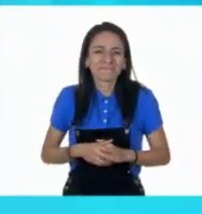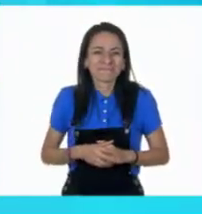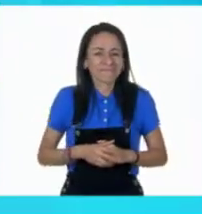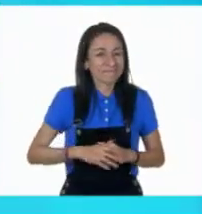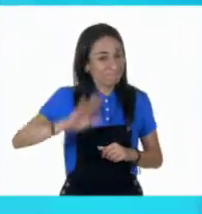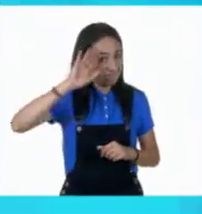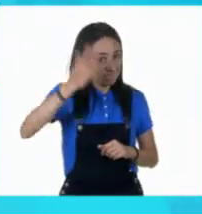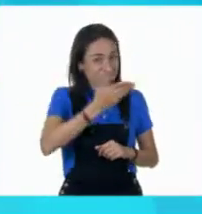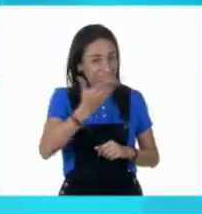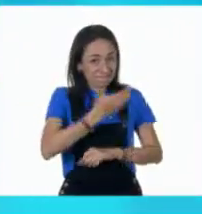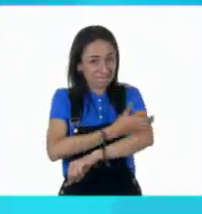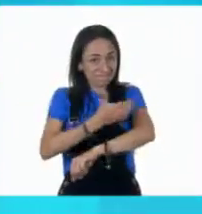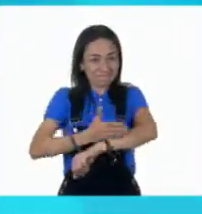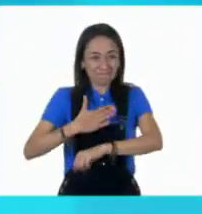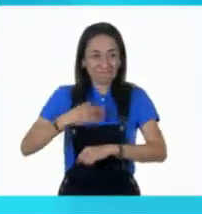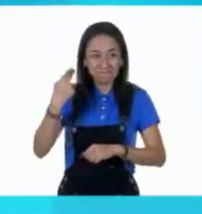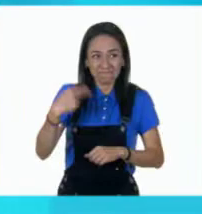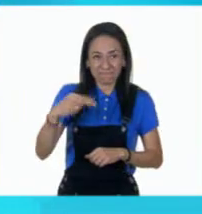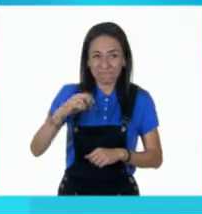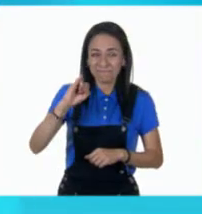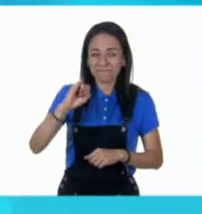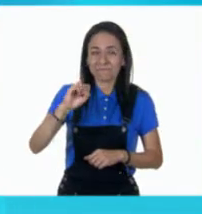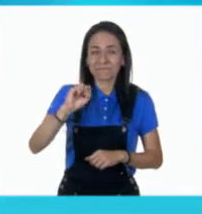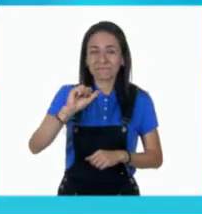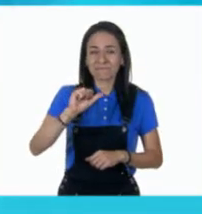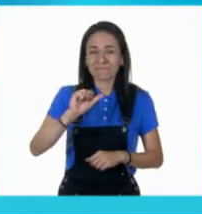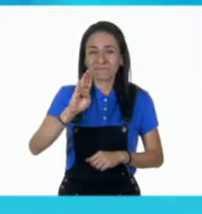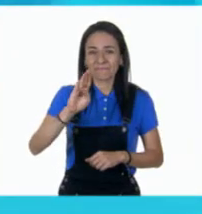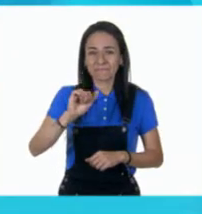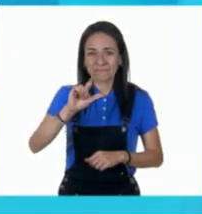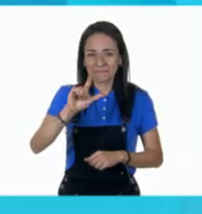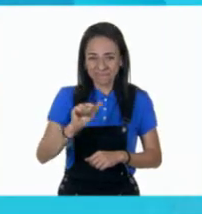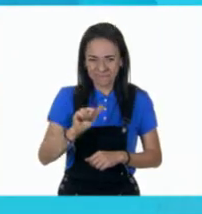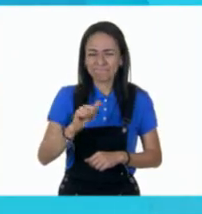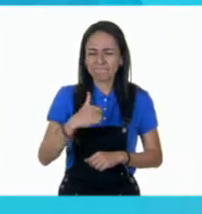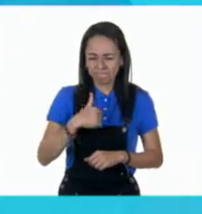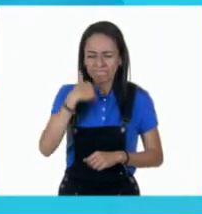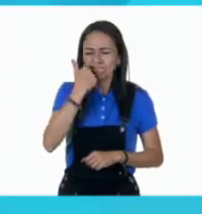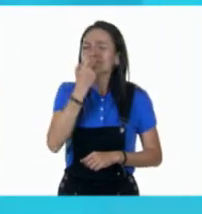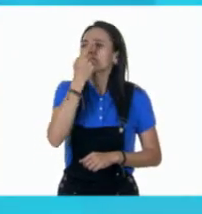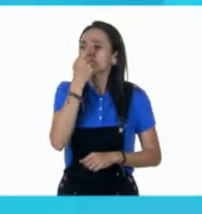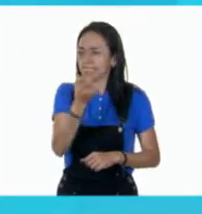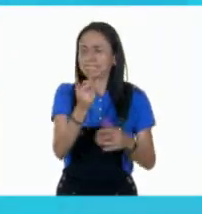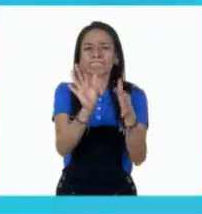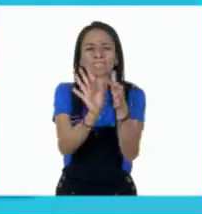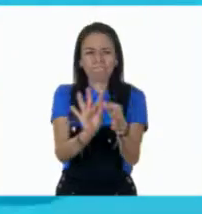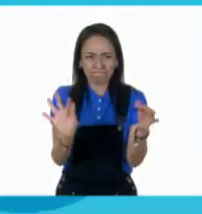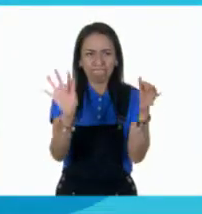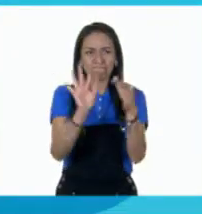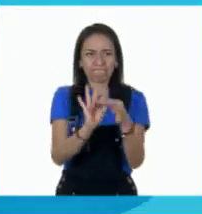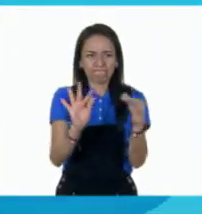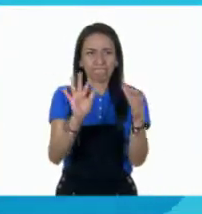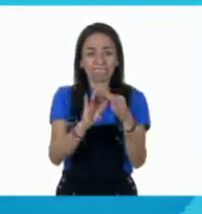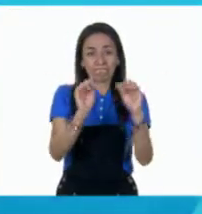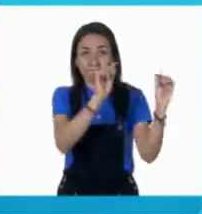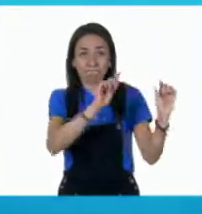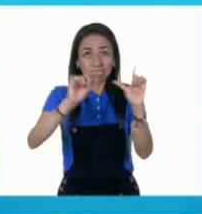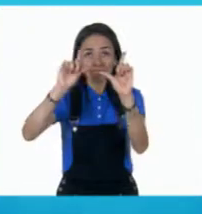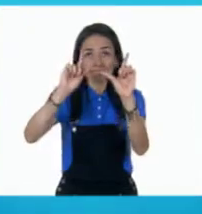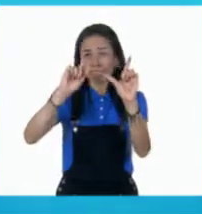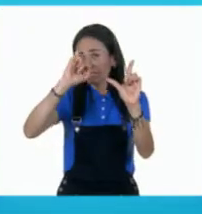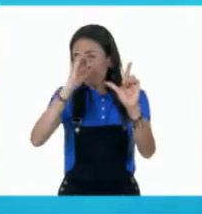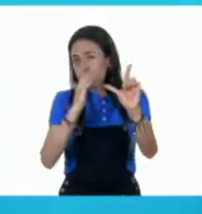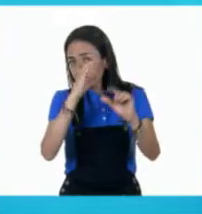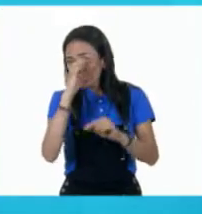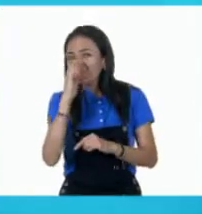Hola compañeros, yo me llamo Isabela. Quiero compartirles lo que yo observo en esta imagen. Es